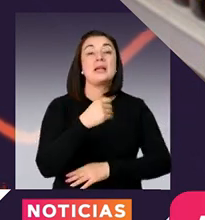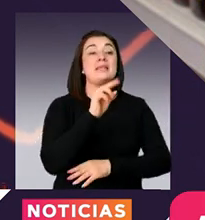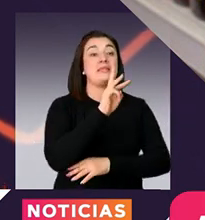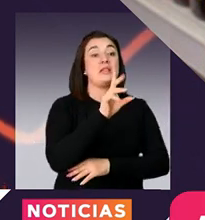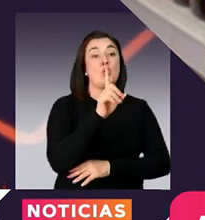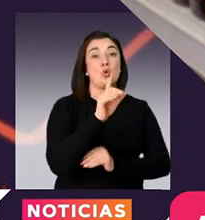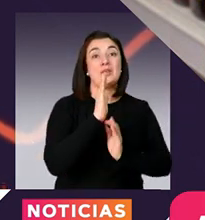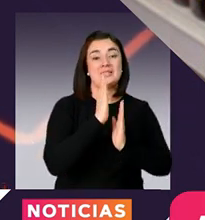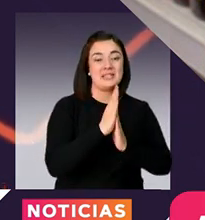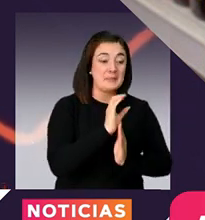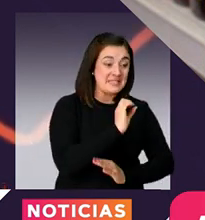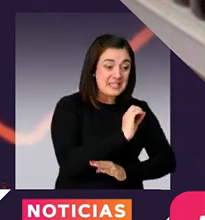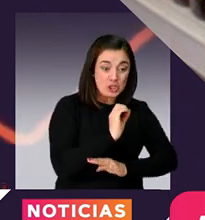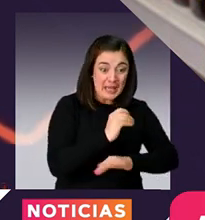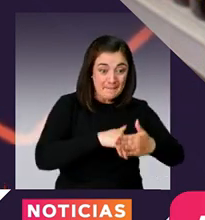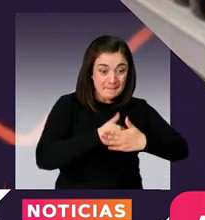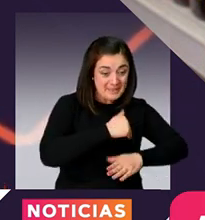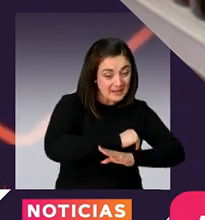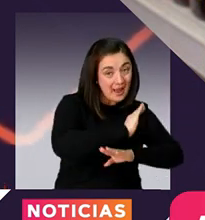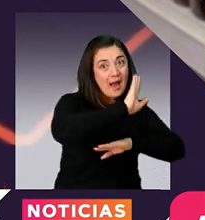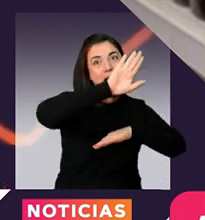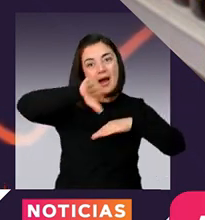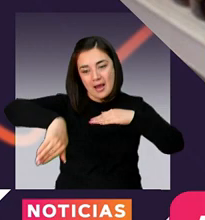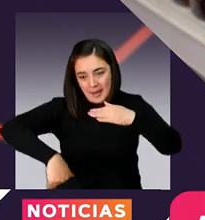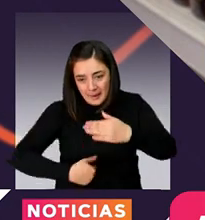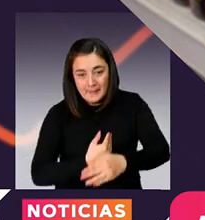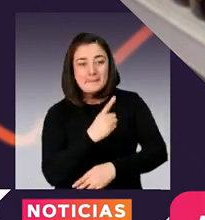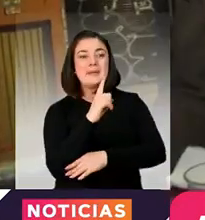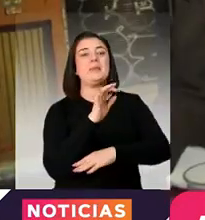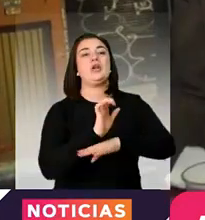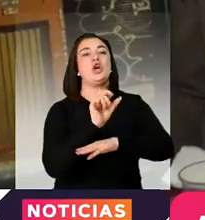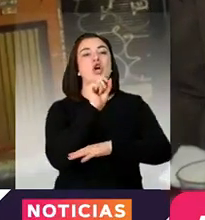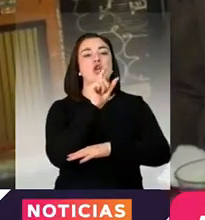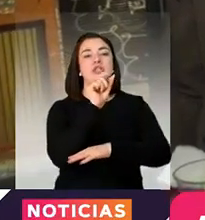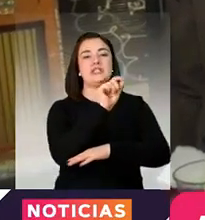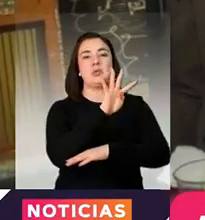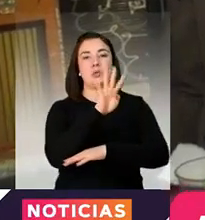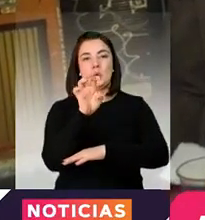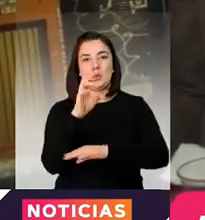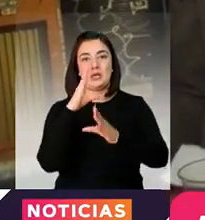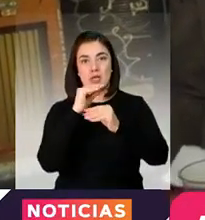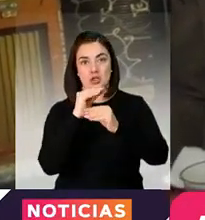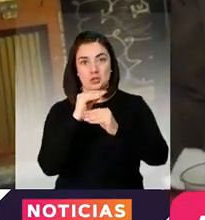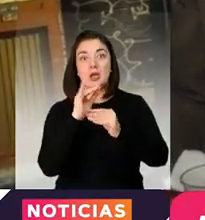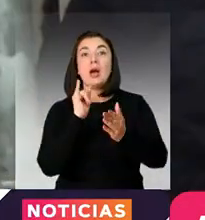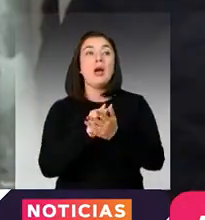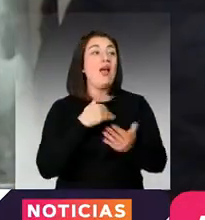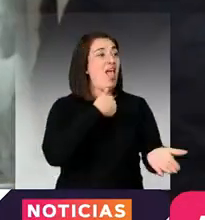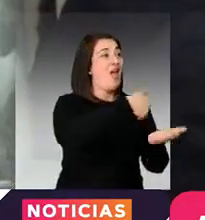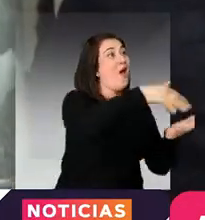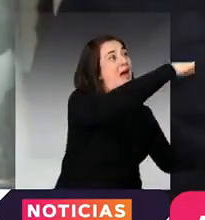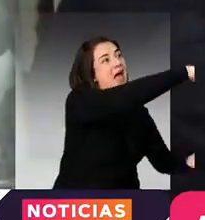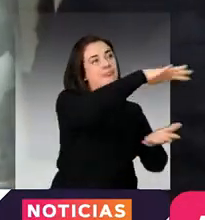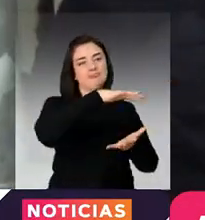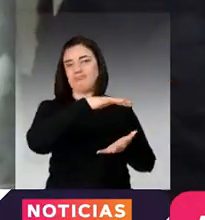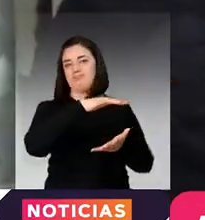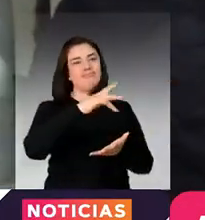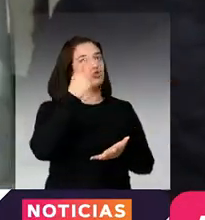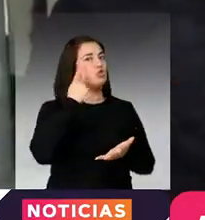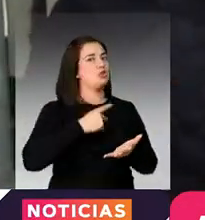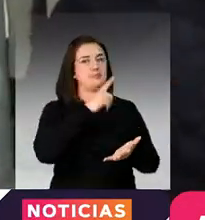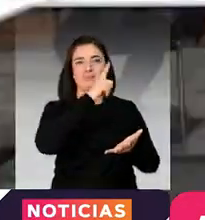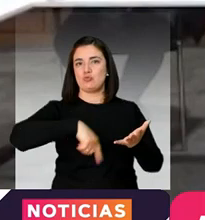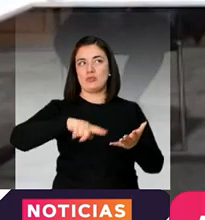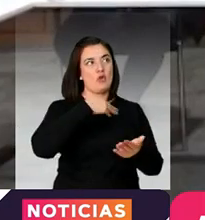horas hasta el 1 de enero a las 11 y 59 de la noche. La venta a domicilio de licor estos dos días estará